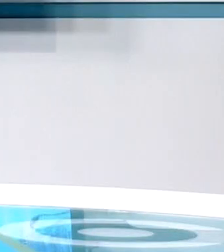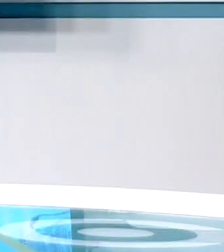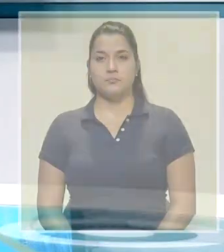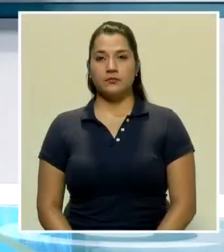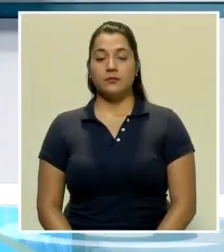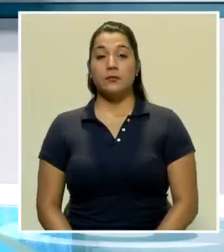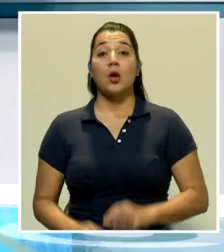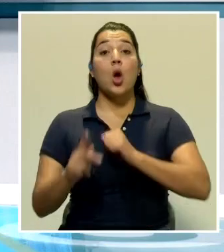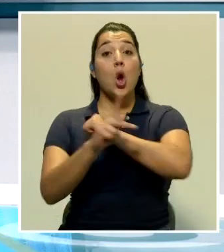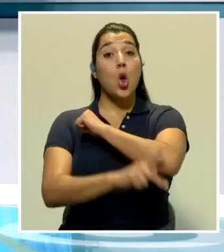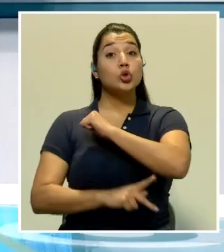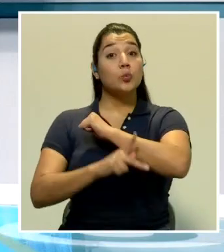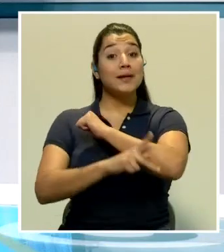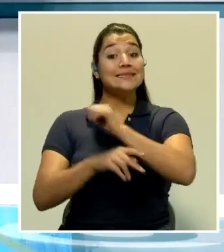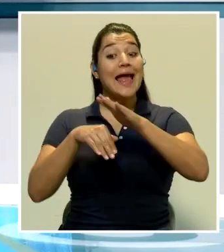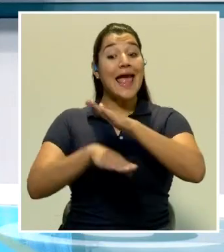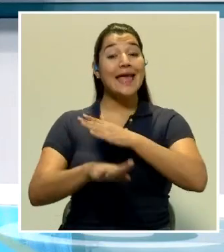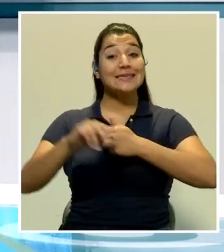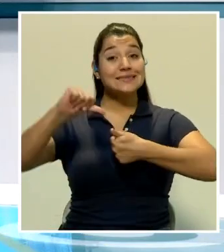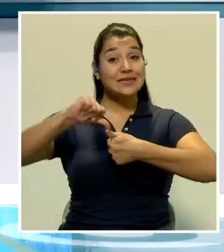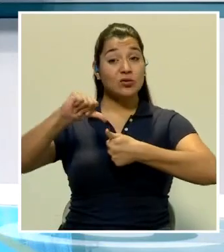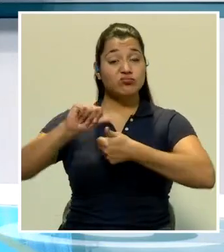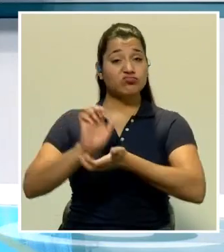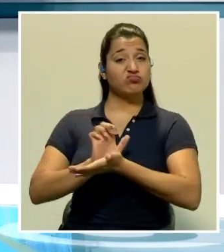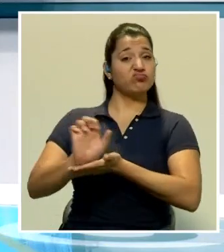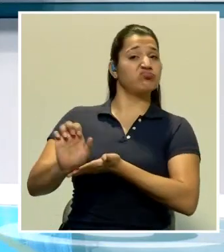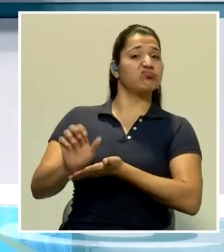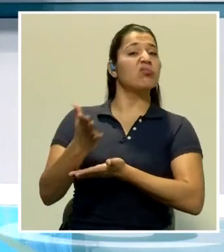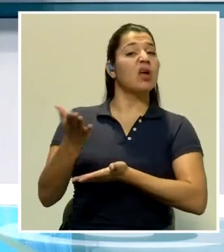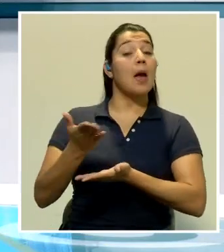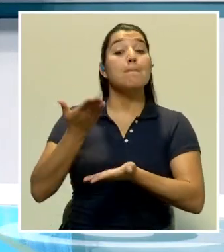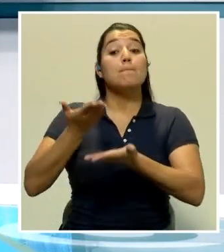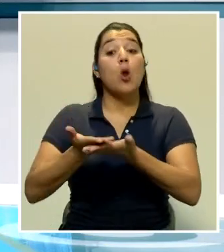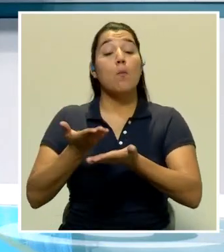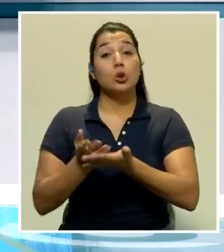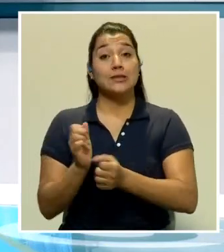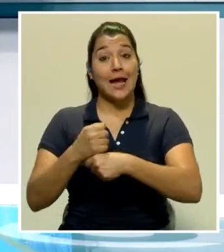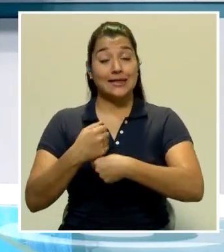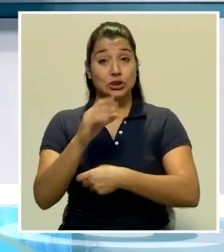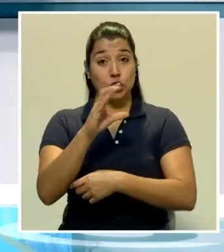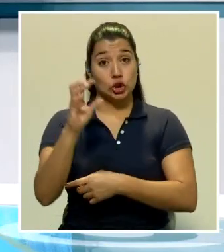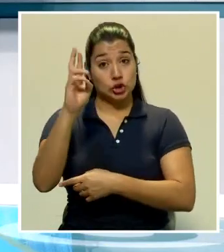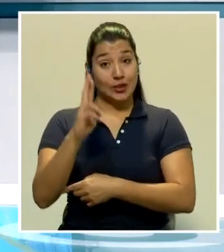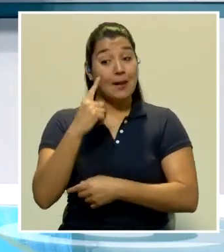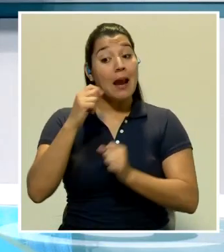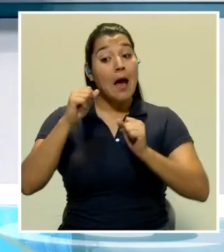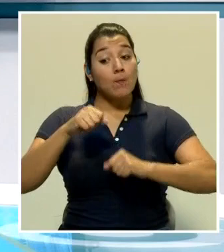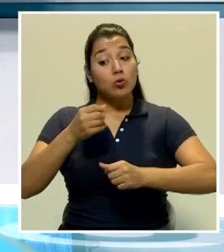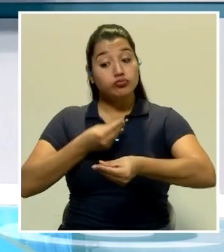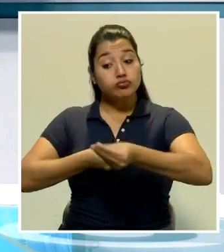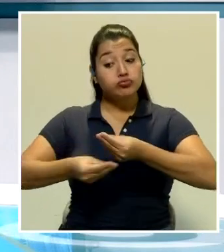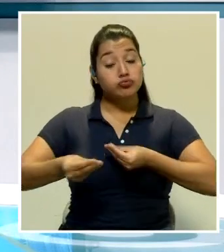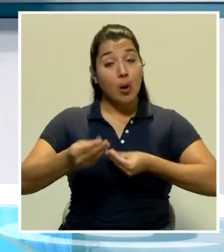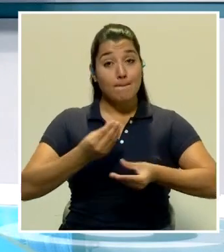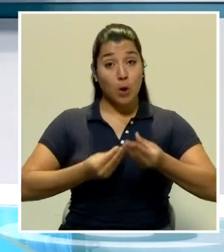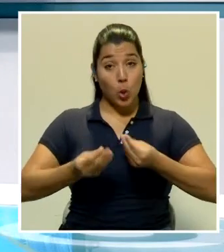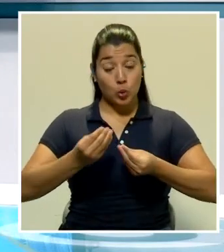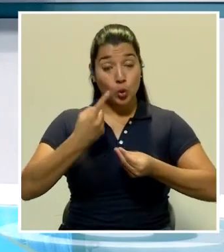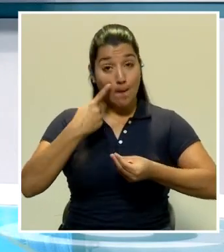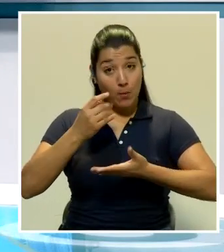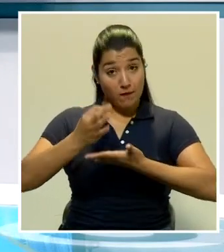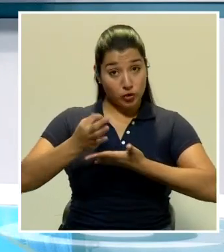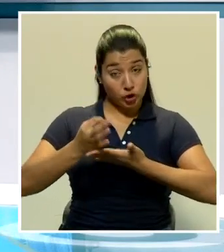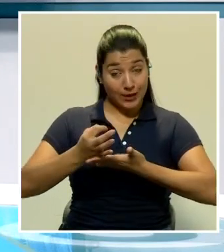Y los países centroamericanos rechazan la propuesta de Costa Rica para el trasiego de mercaderías por vía terrestre. Para